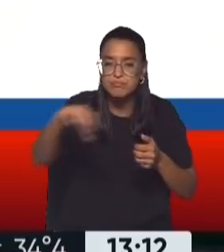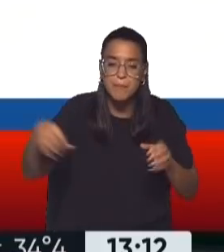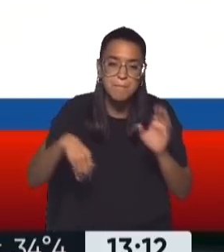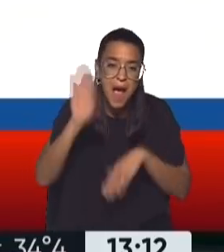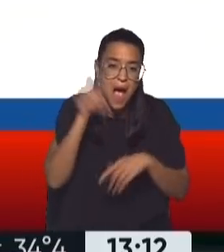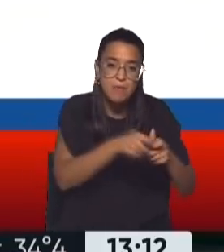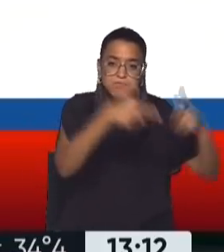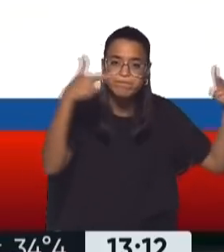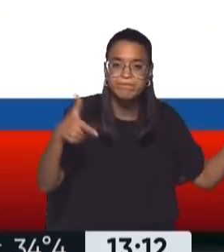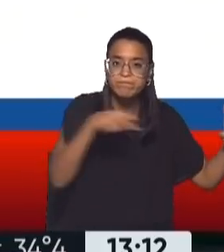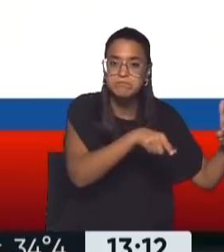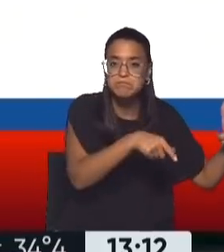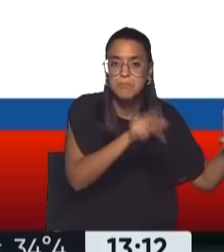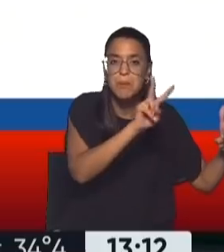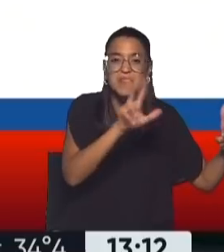Había,